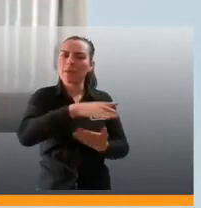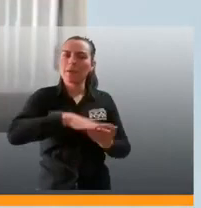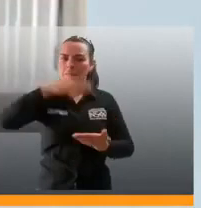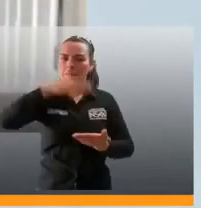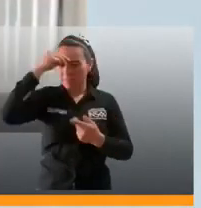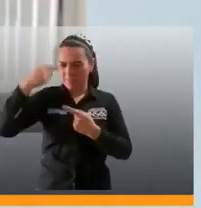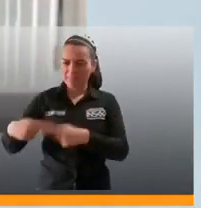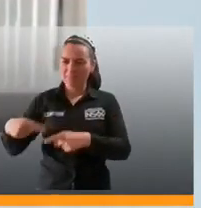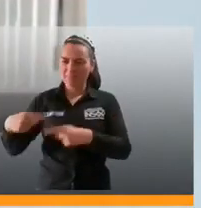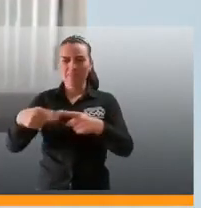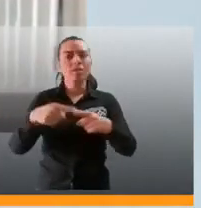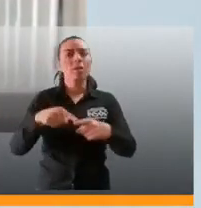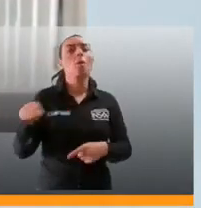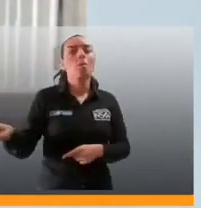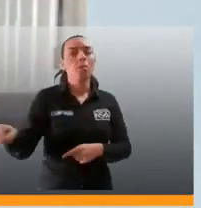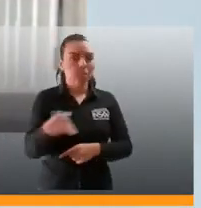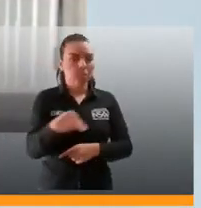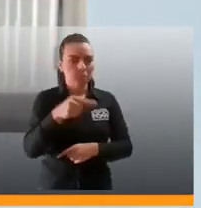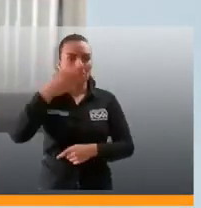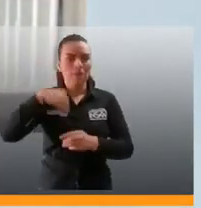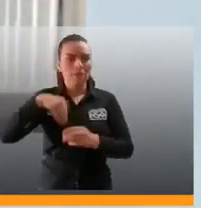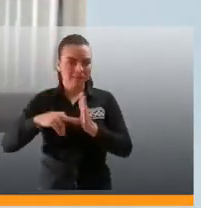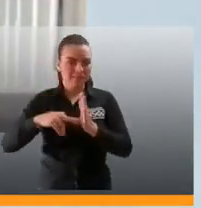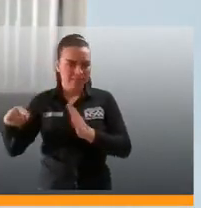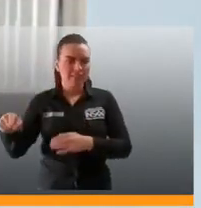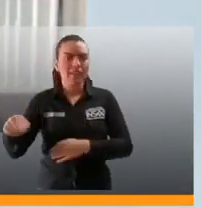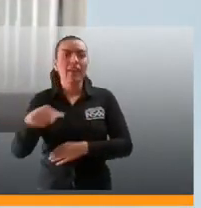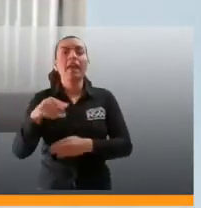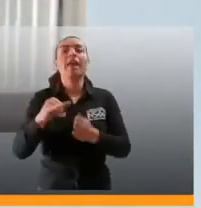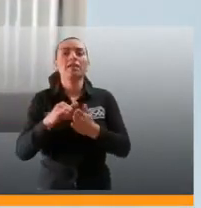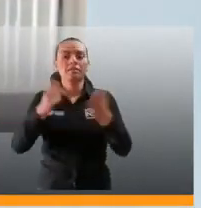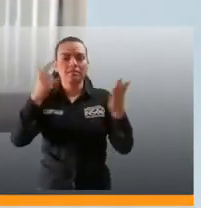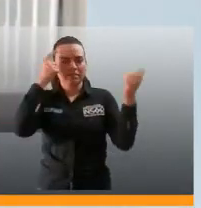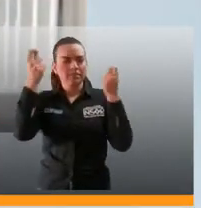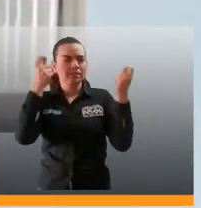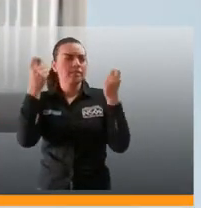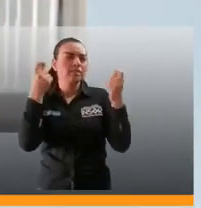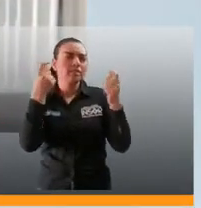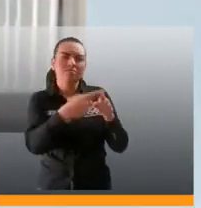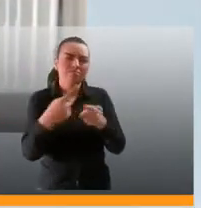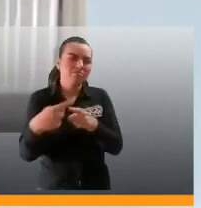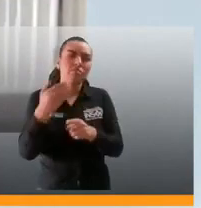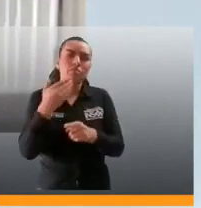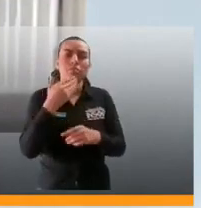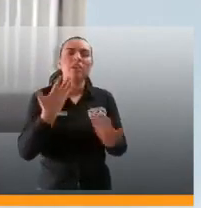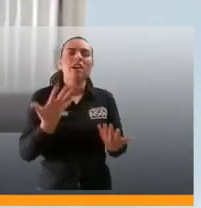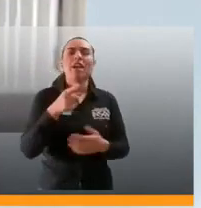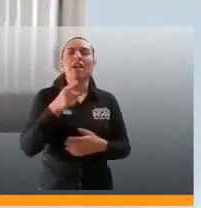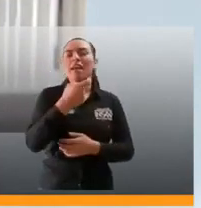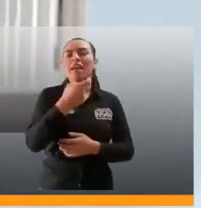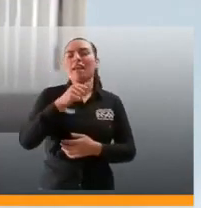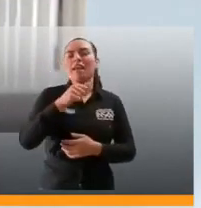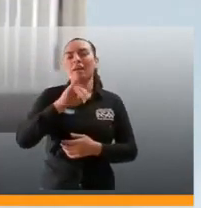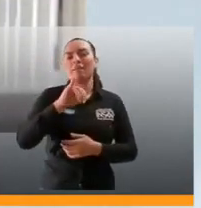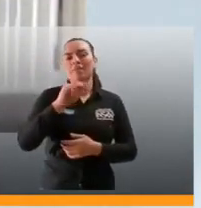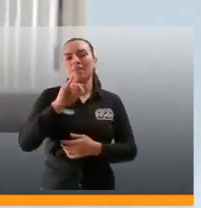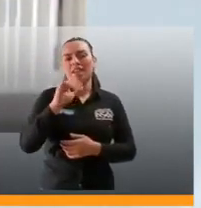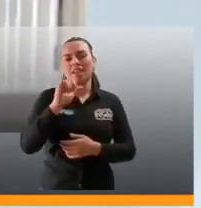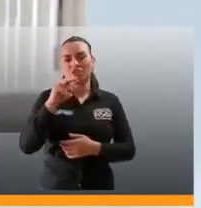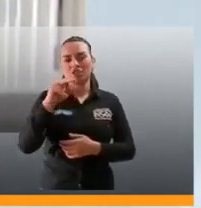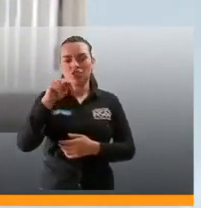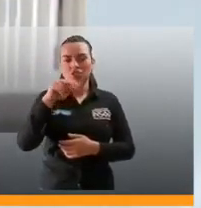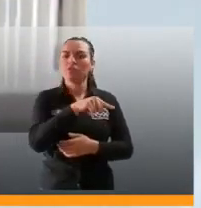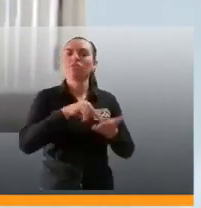tecnología y pues trabajamos diferentes estrategias como lo que fue la gamificación, el aprendizaje basado en